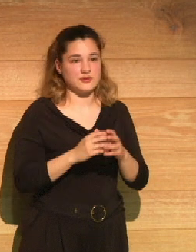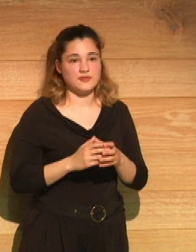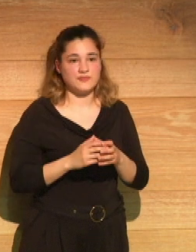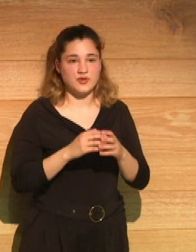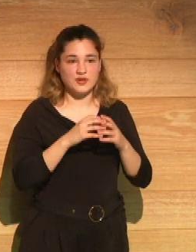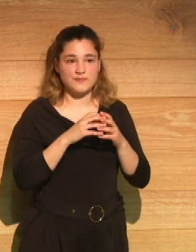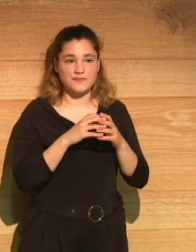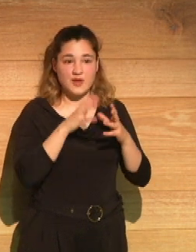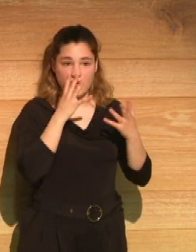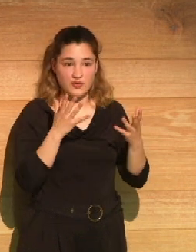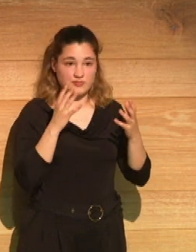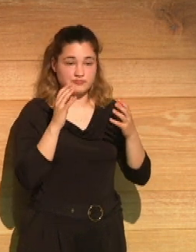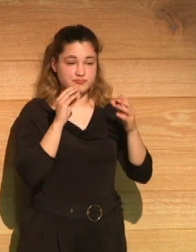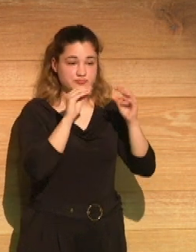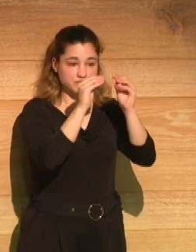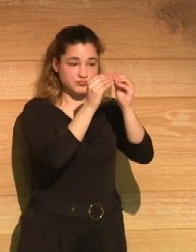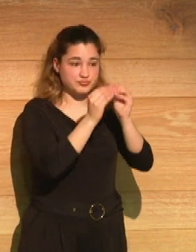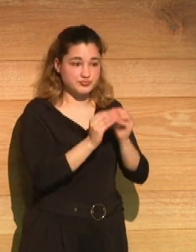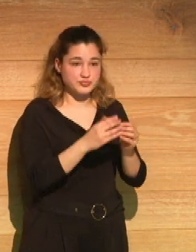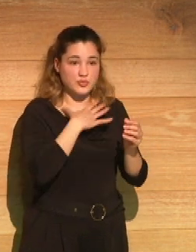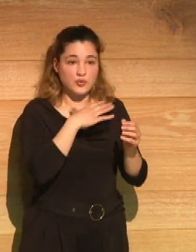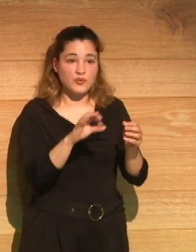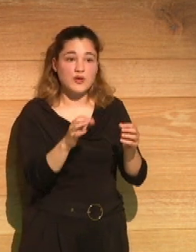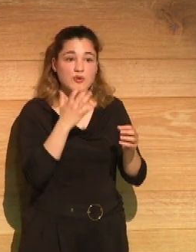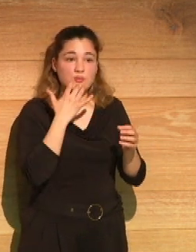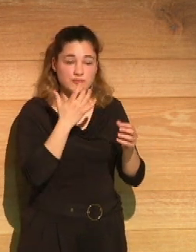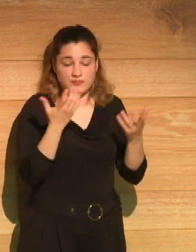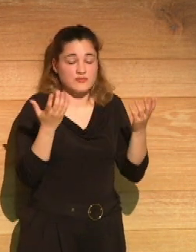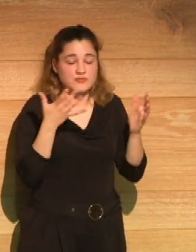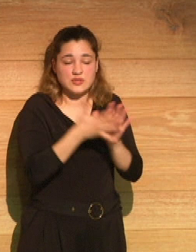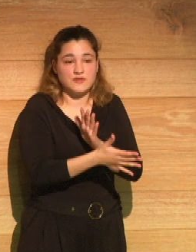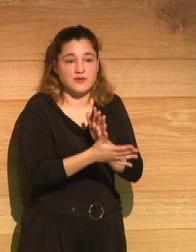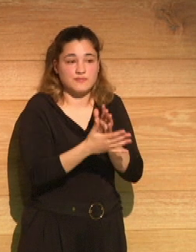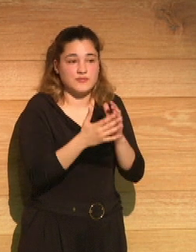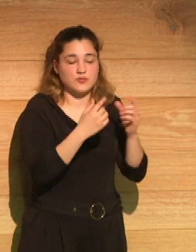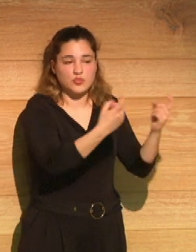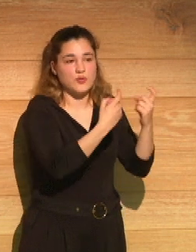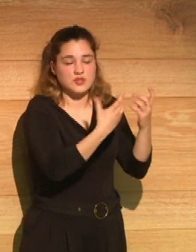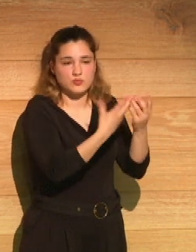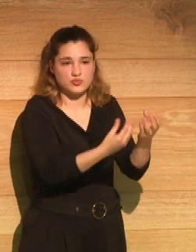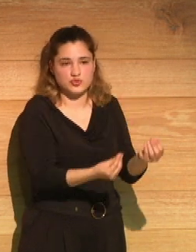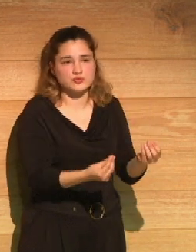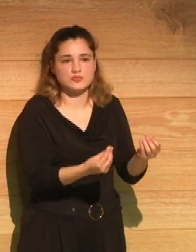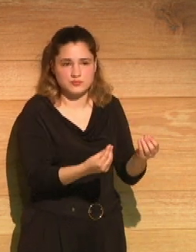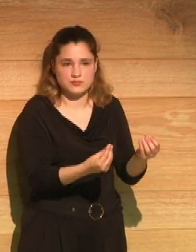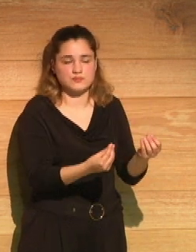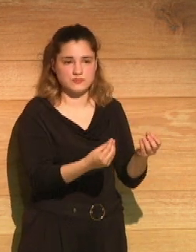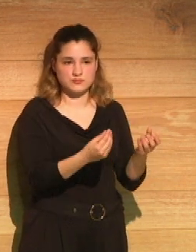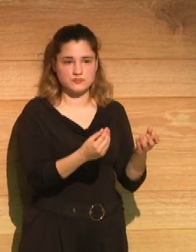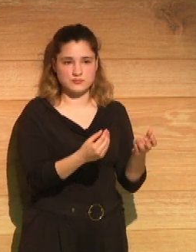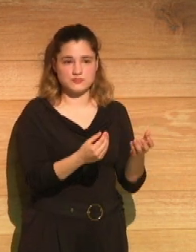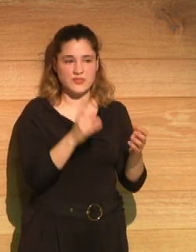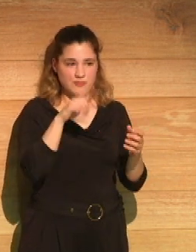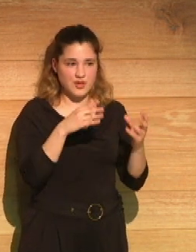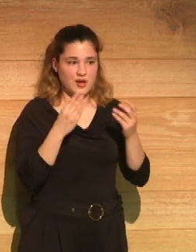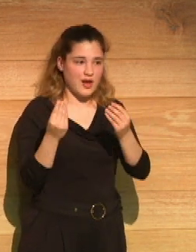para que hagan estas exposiciones, lo cual definitivamente nos va a dejar una gran enseñanza. Pero definitivamente el